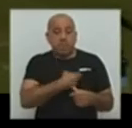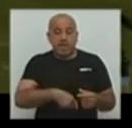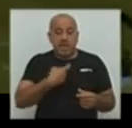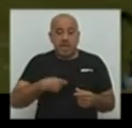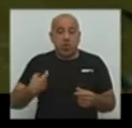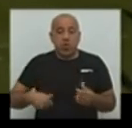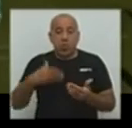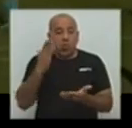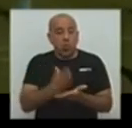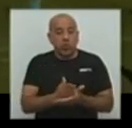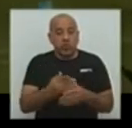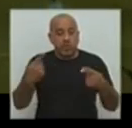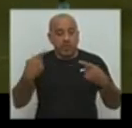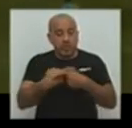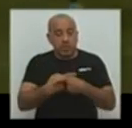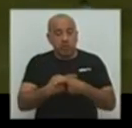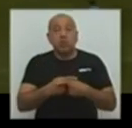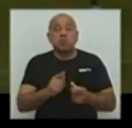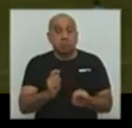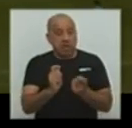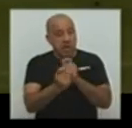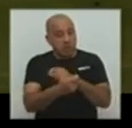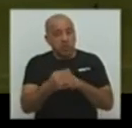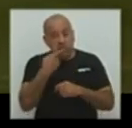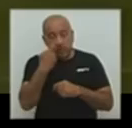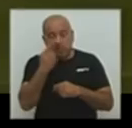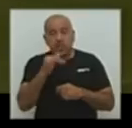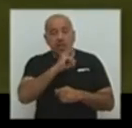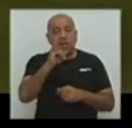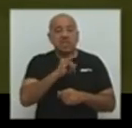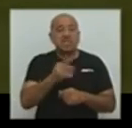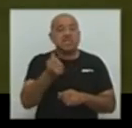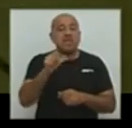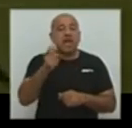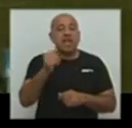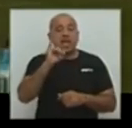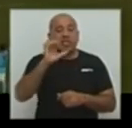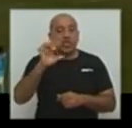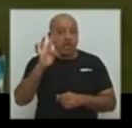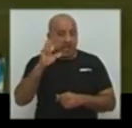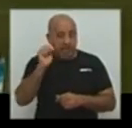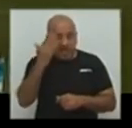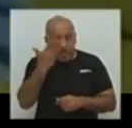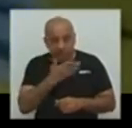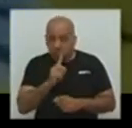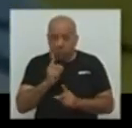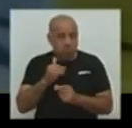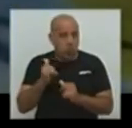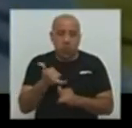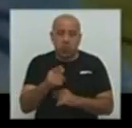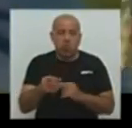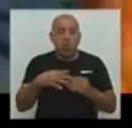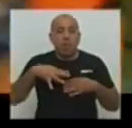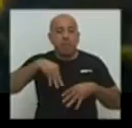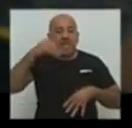último partido hizo cambios interesantes no jugosa la dieta de titular entre los últimos 25 minutos entró palacios de titular este